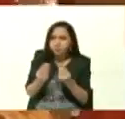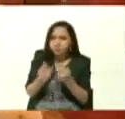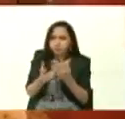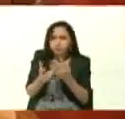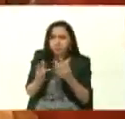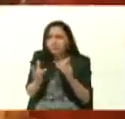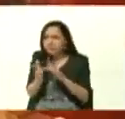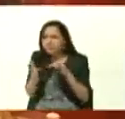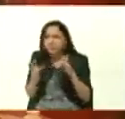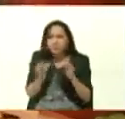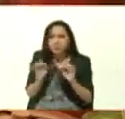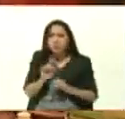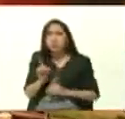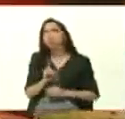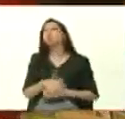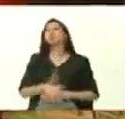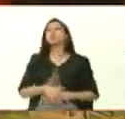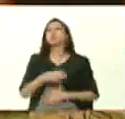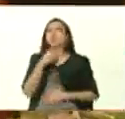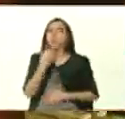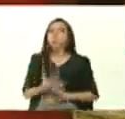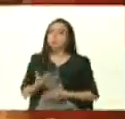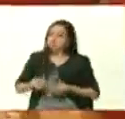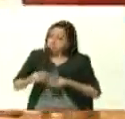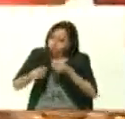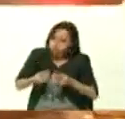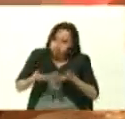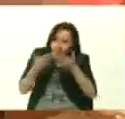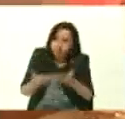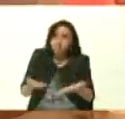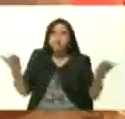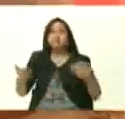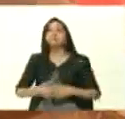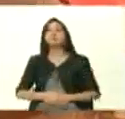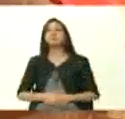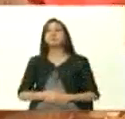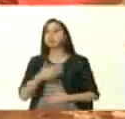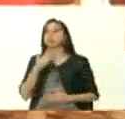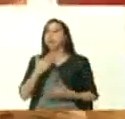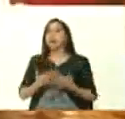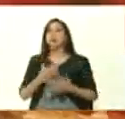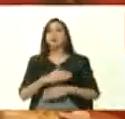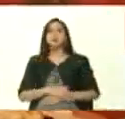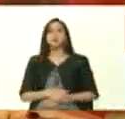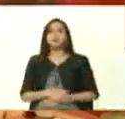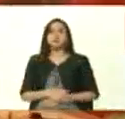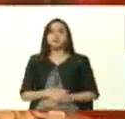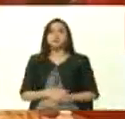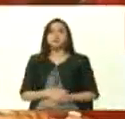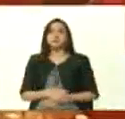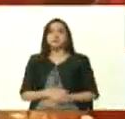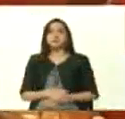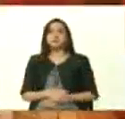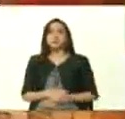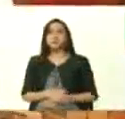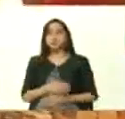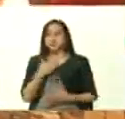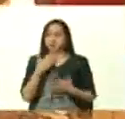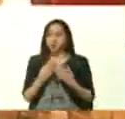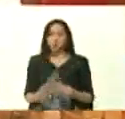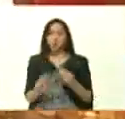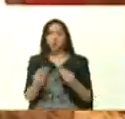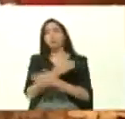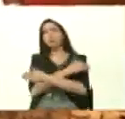mano. Excelente. Obsequiado para usted. Ah, gracias. Gracias, mi hijo. Muchas gracias, vicepresidente. Bueno, muchísimas gracias,